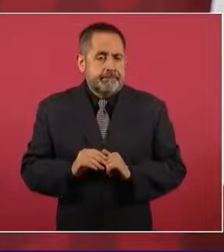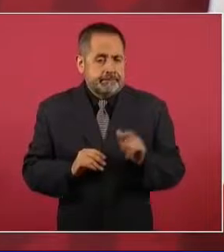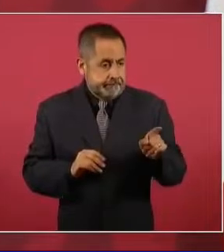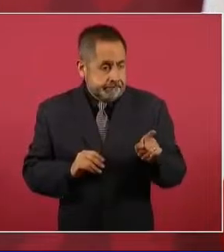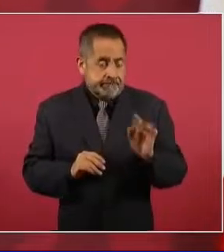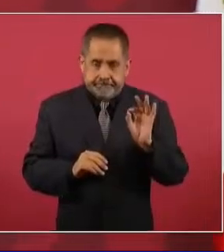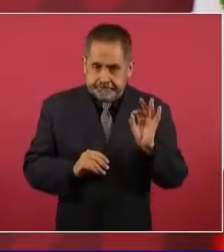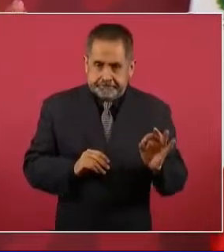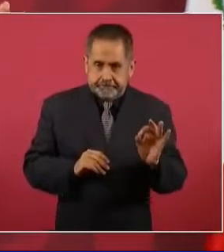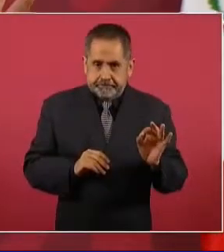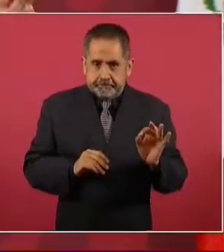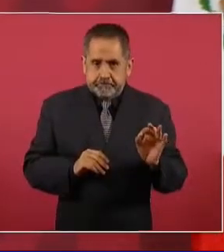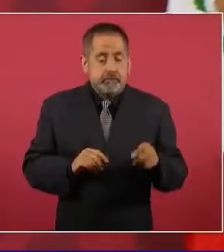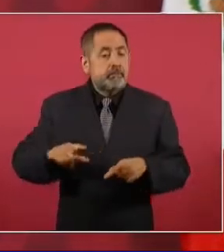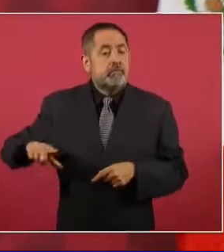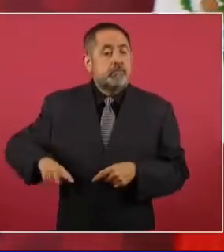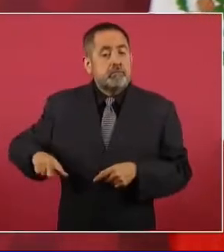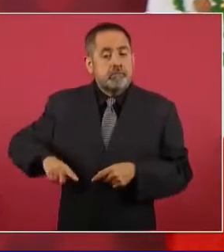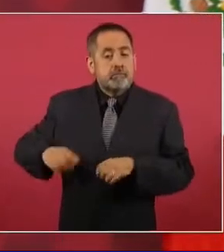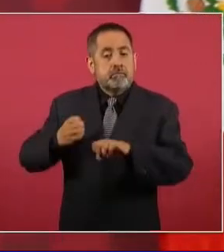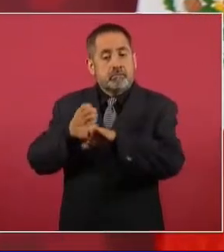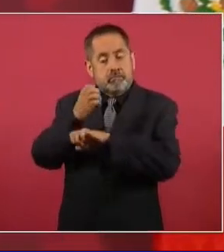Y el gobierno del Estado,